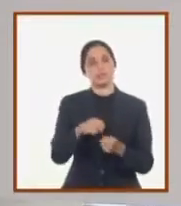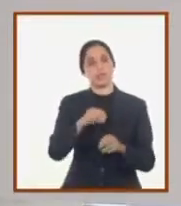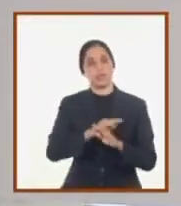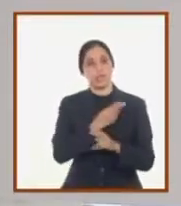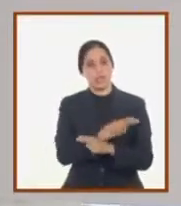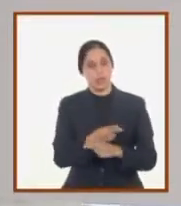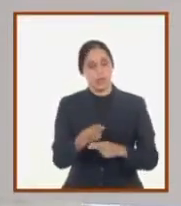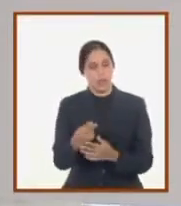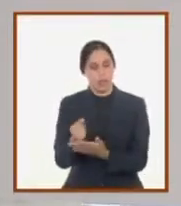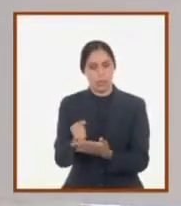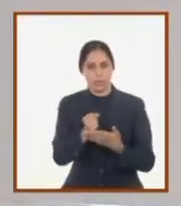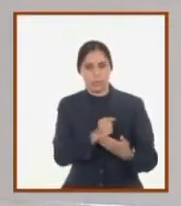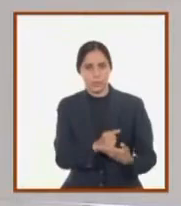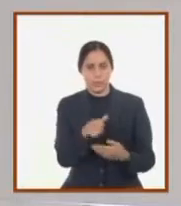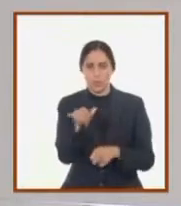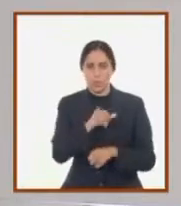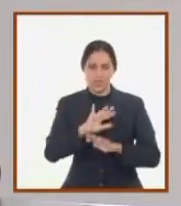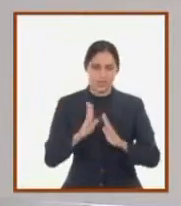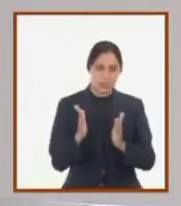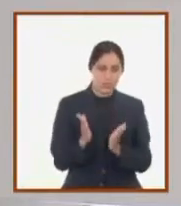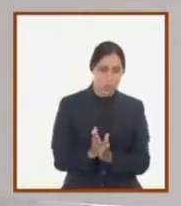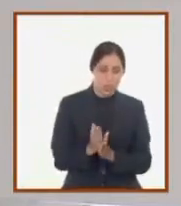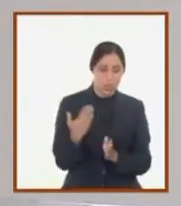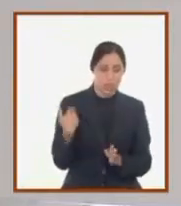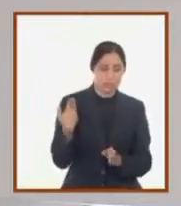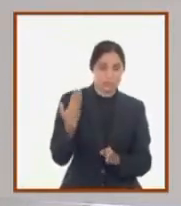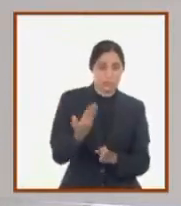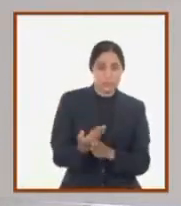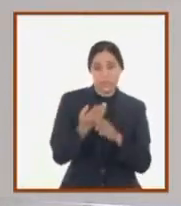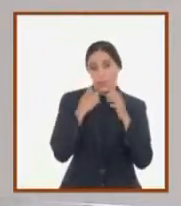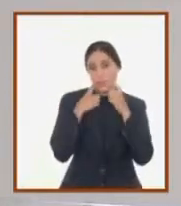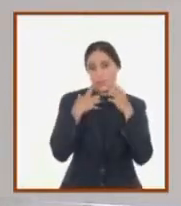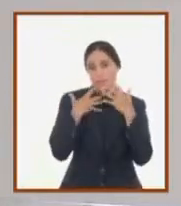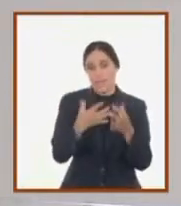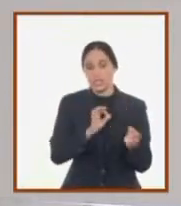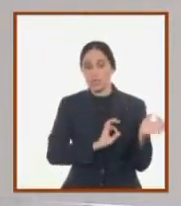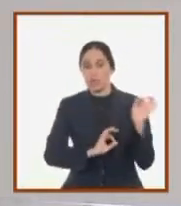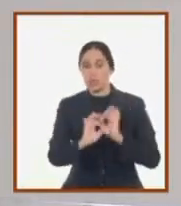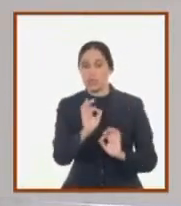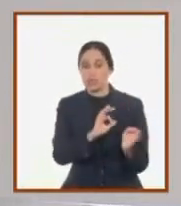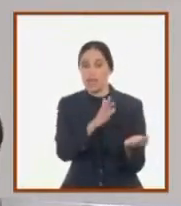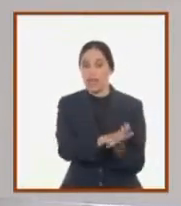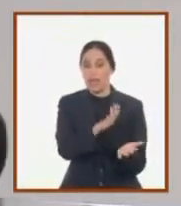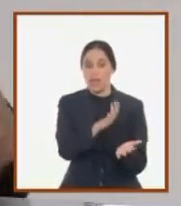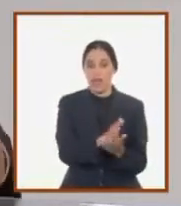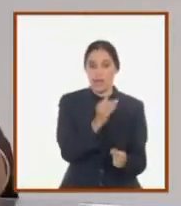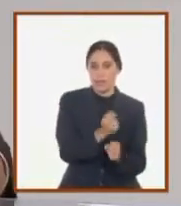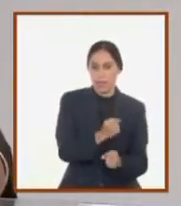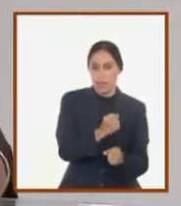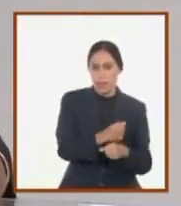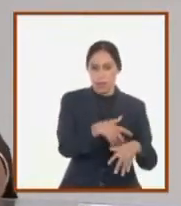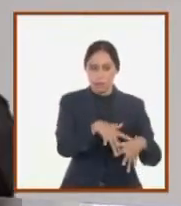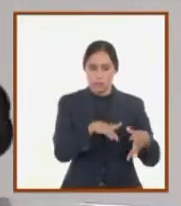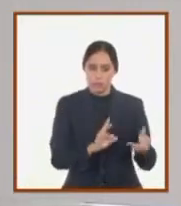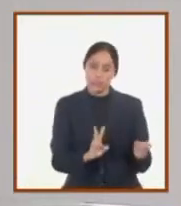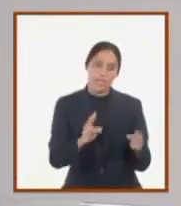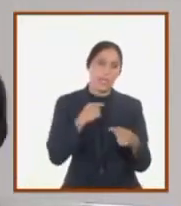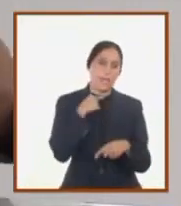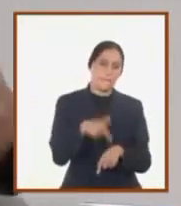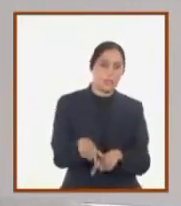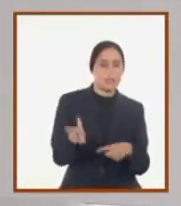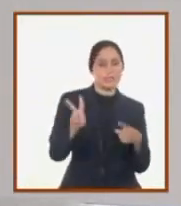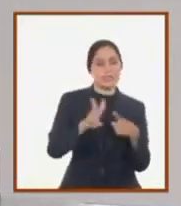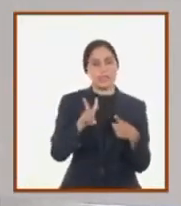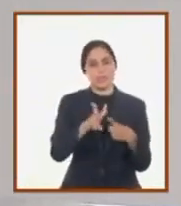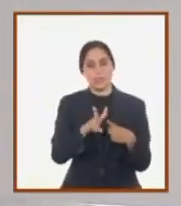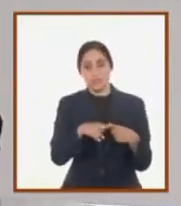ayuda también durante todo este tiempo en la conservación y en todo este trabajo de archivos de la televisión cubana de